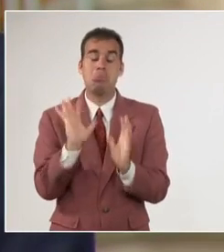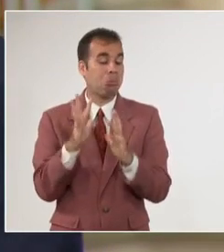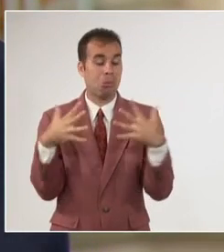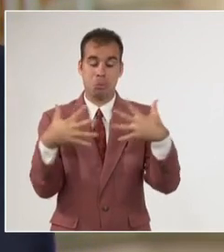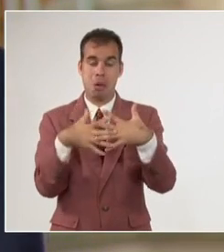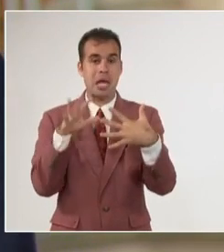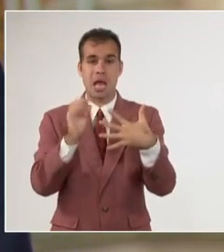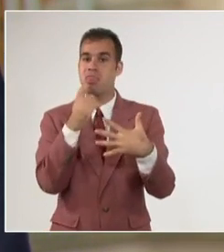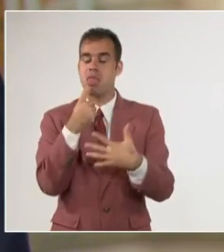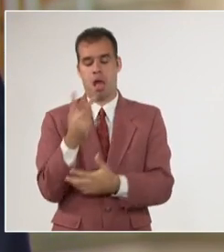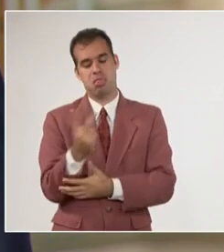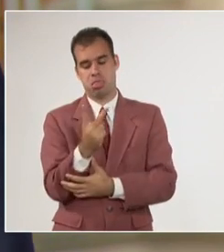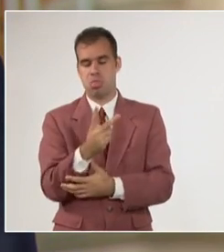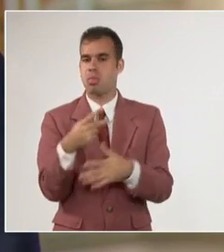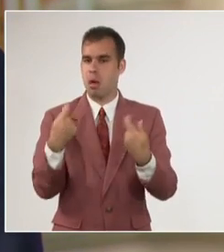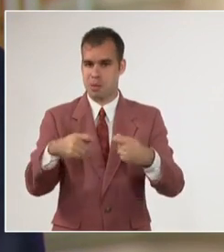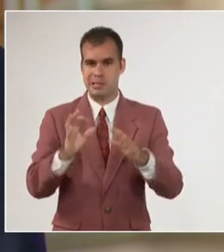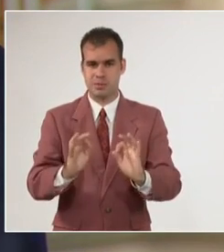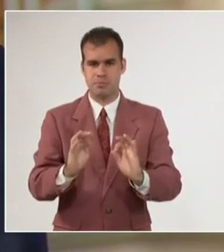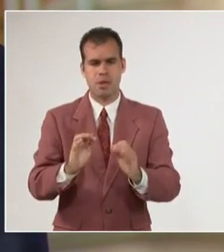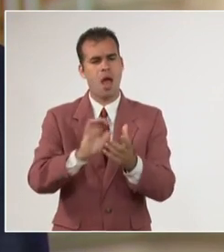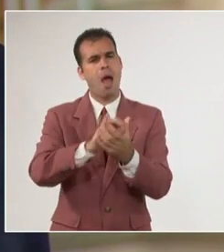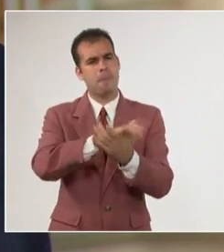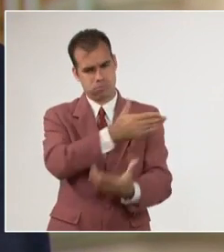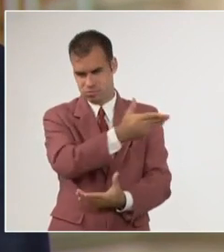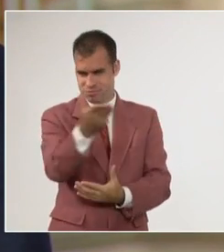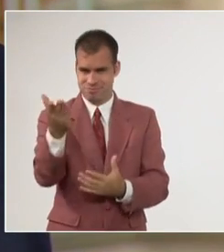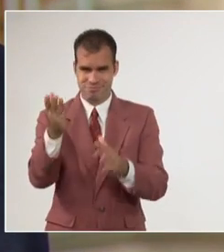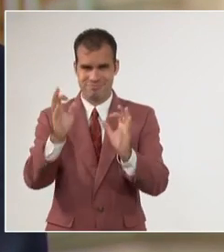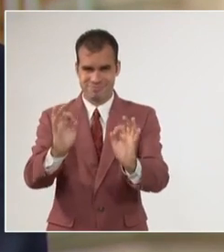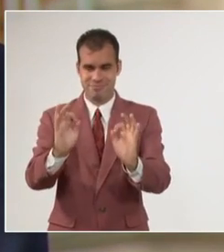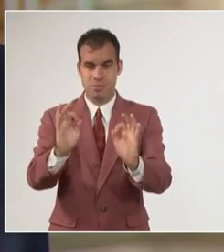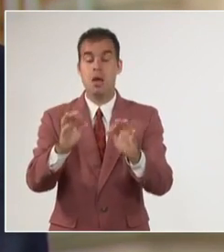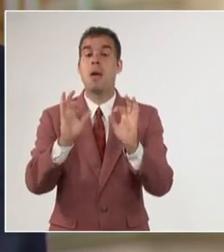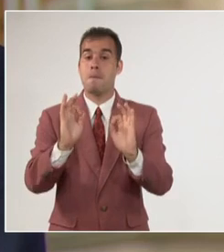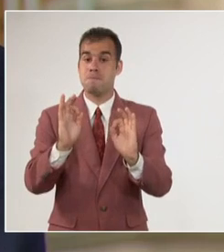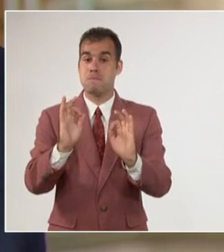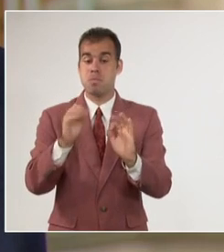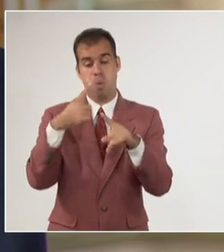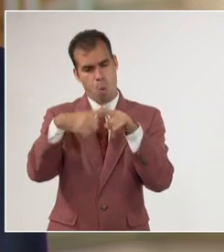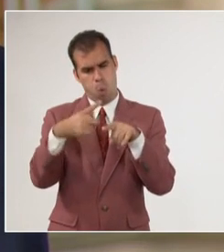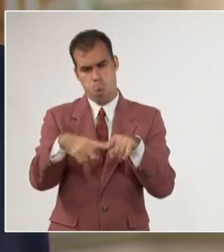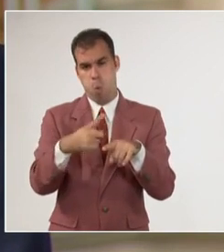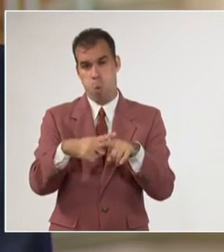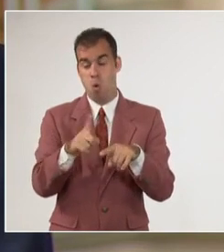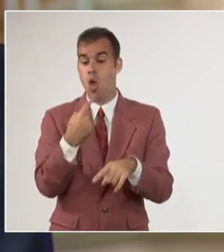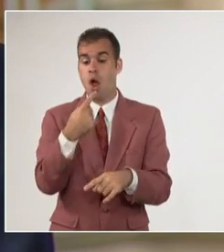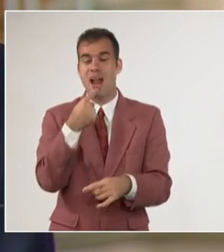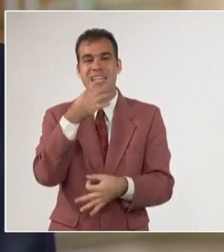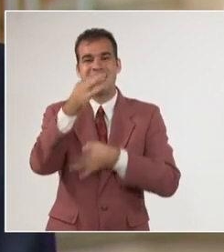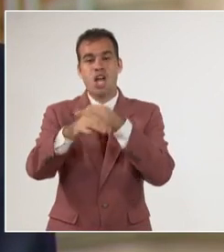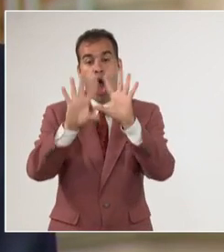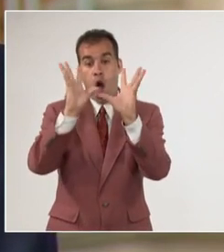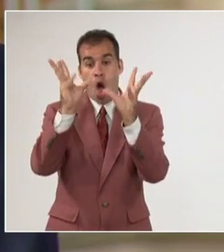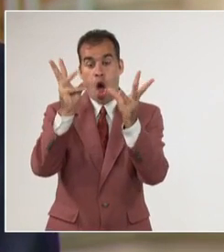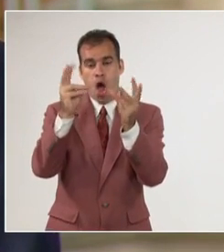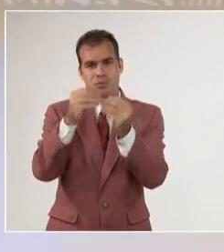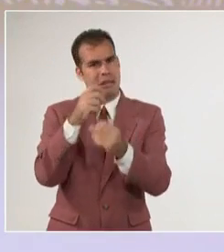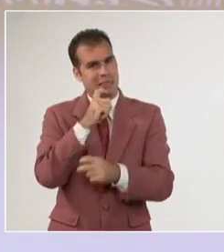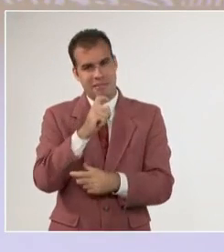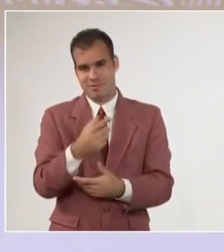de ambos. Amigas y amigos, por esas y otras razones que no caben en un discurso necesariamente